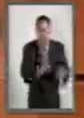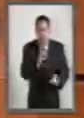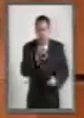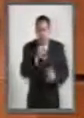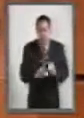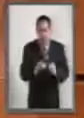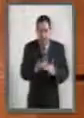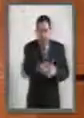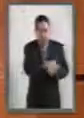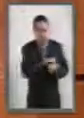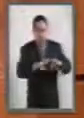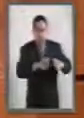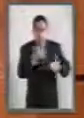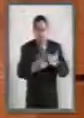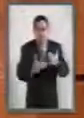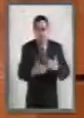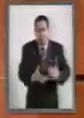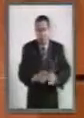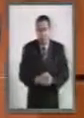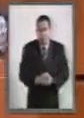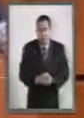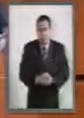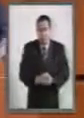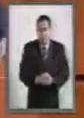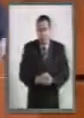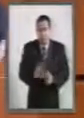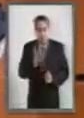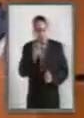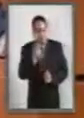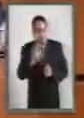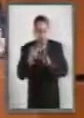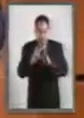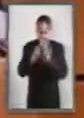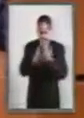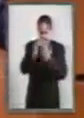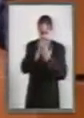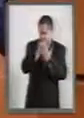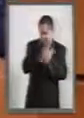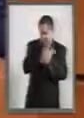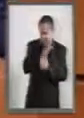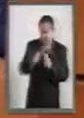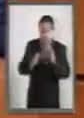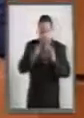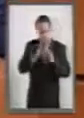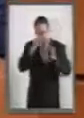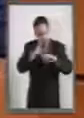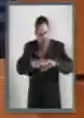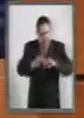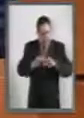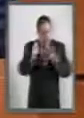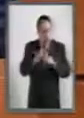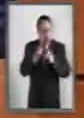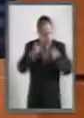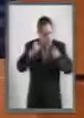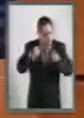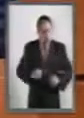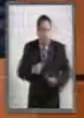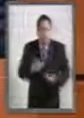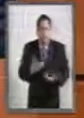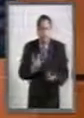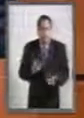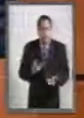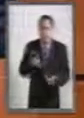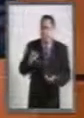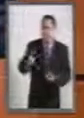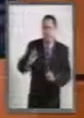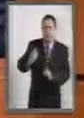a nivel local. En ausencia de un marco normativo cierto con certidumbre jurídica y seguridad, las Fuerzas